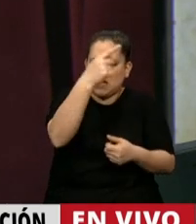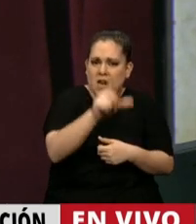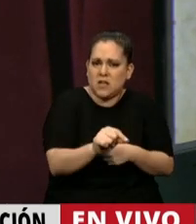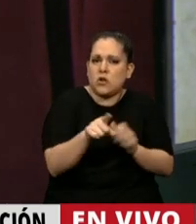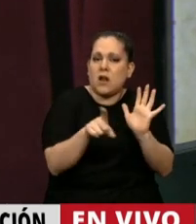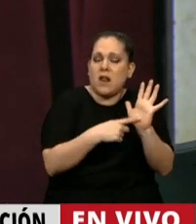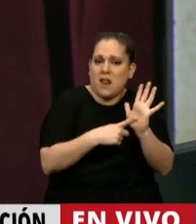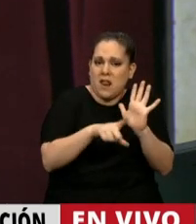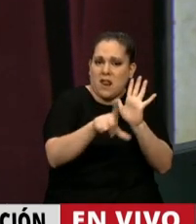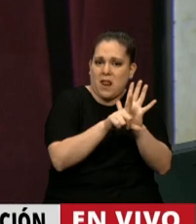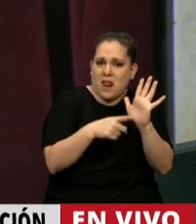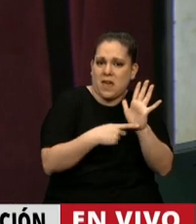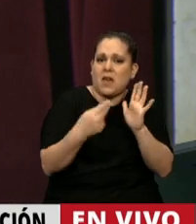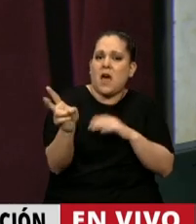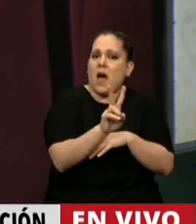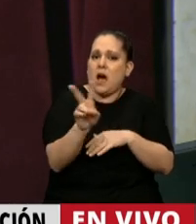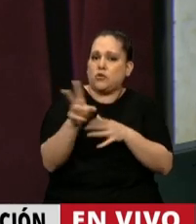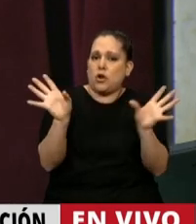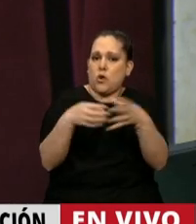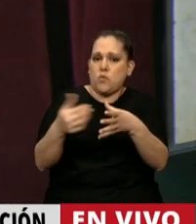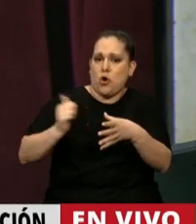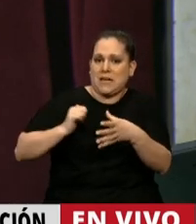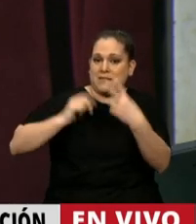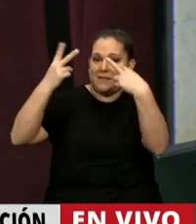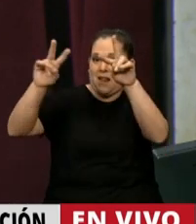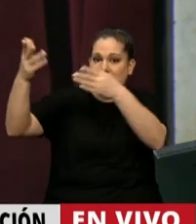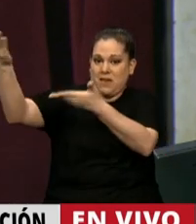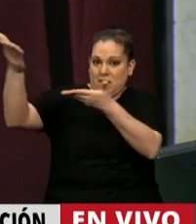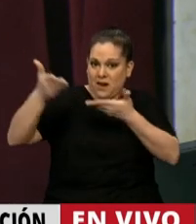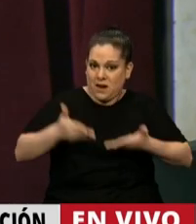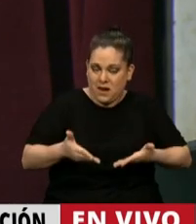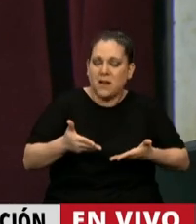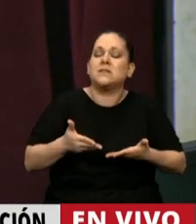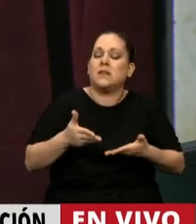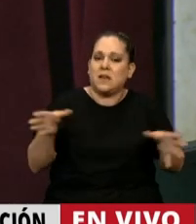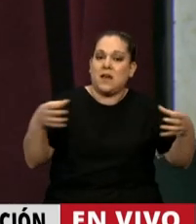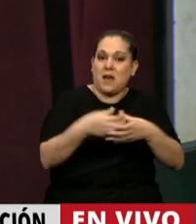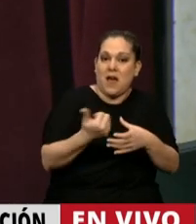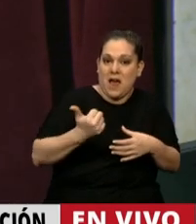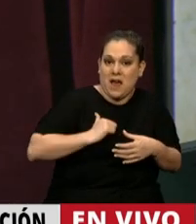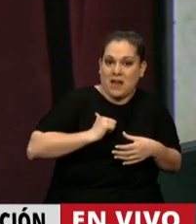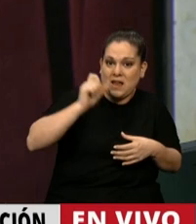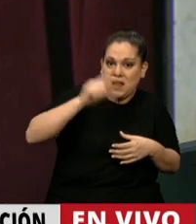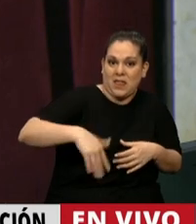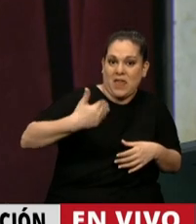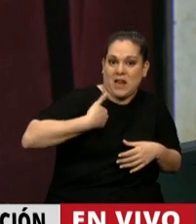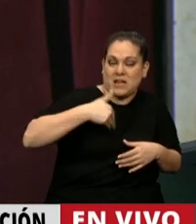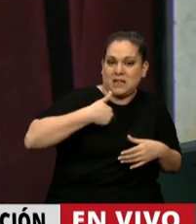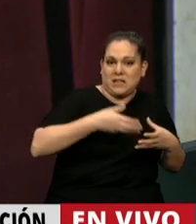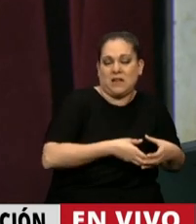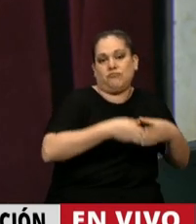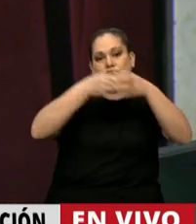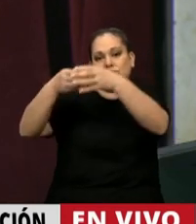se autoriza la entrada de tropas extranjeras al territorio nacional y salida fuera de él de